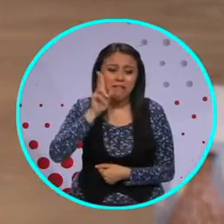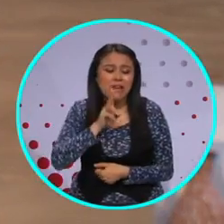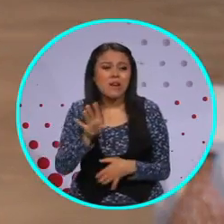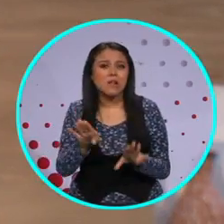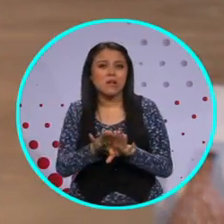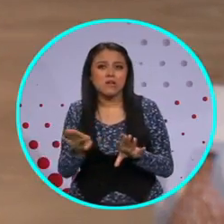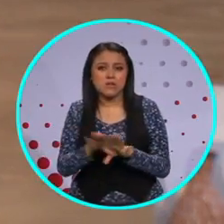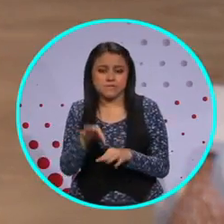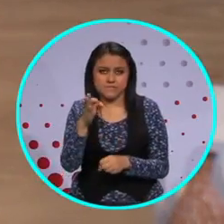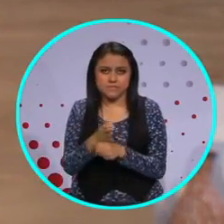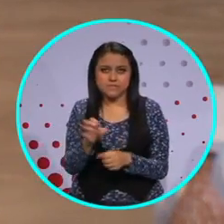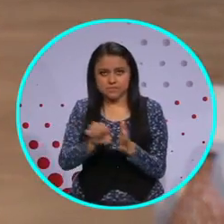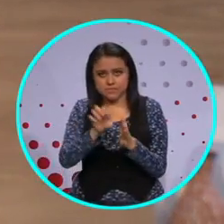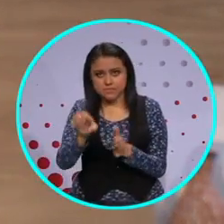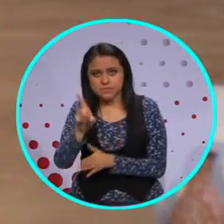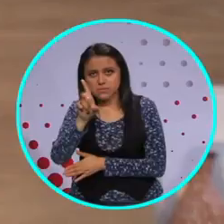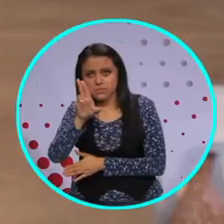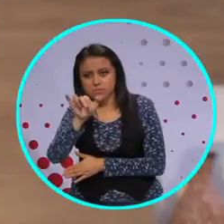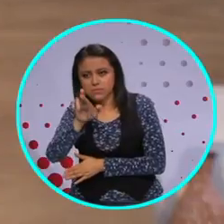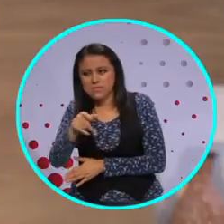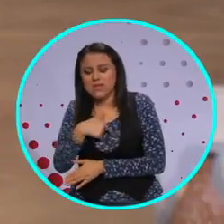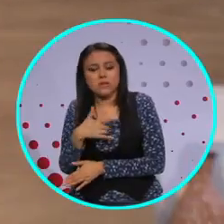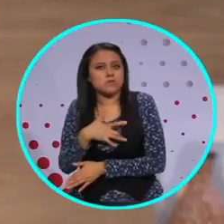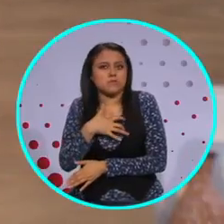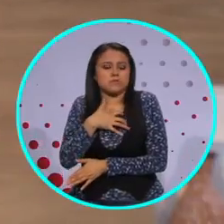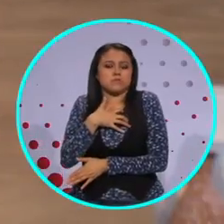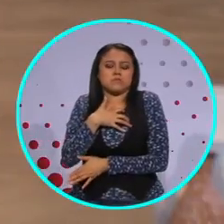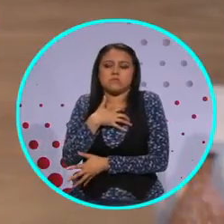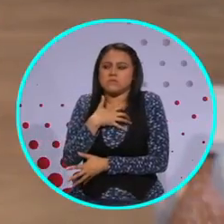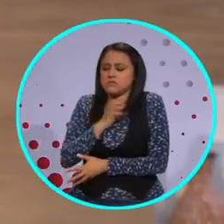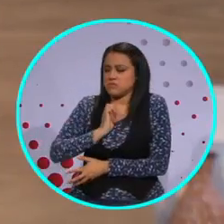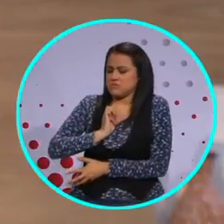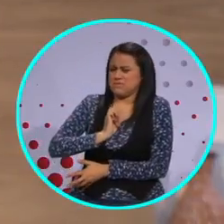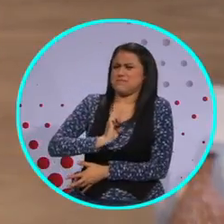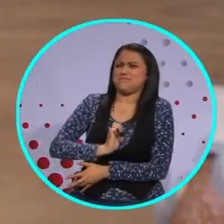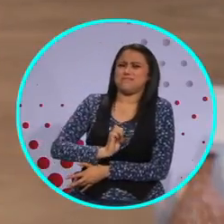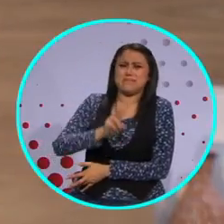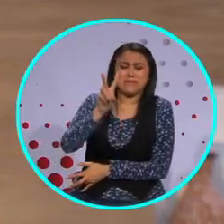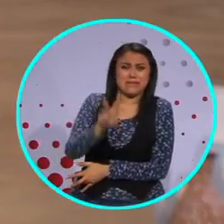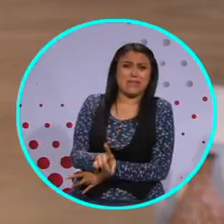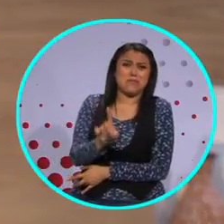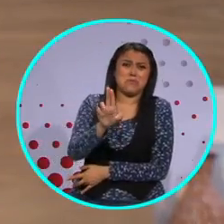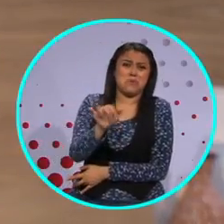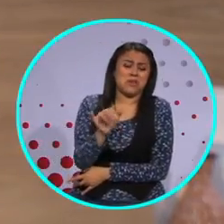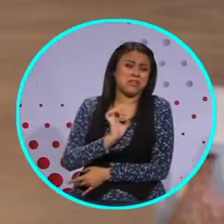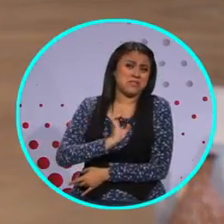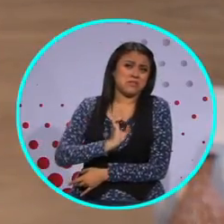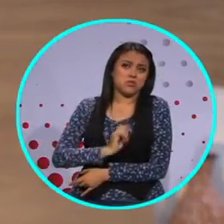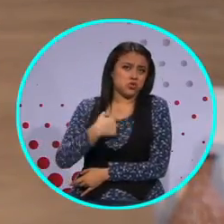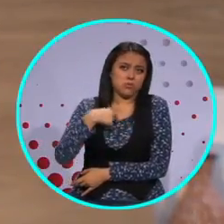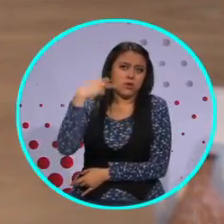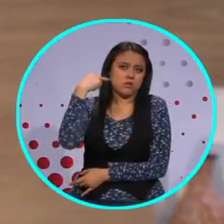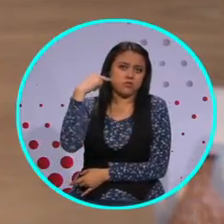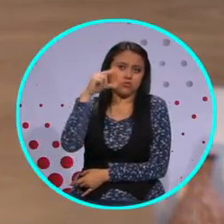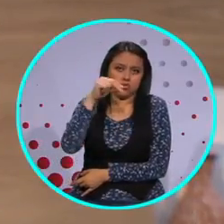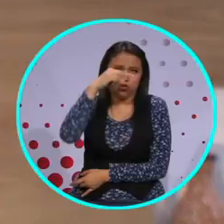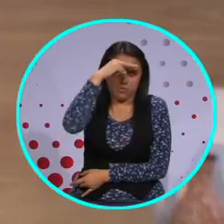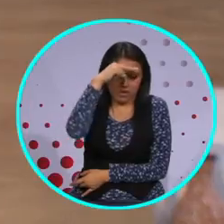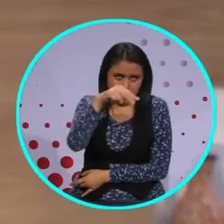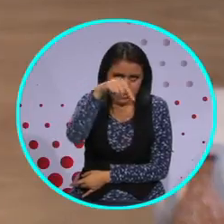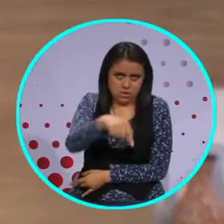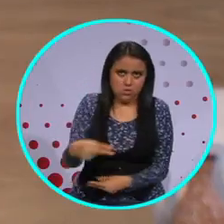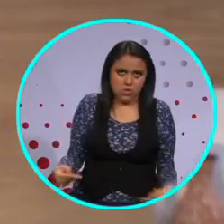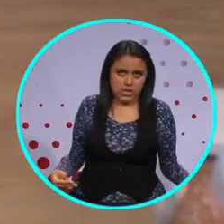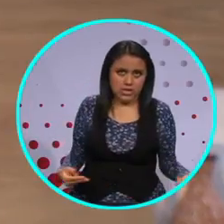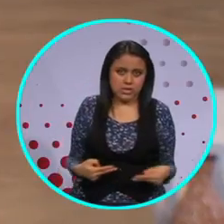algo de duarte a mí me indigna mucho muchísimo y sé que a mucha gente mayor no tanto no sé o veracruzano soy mexicano y